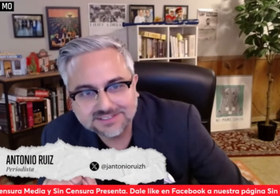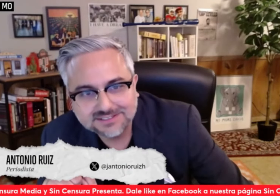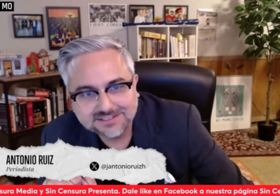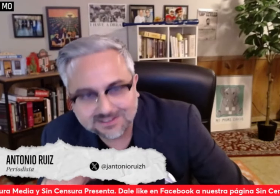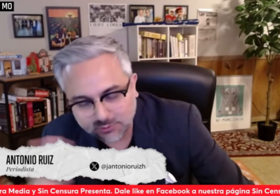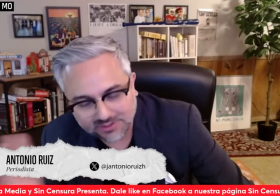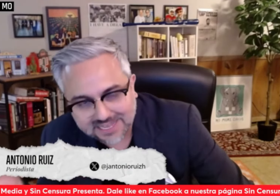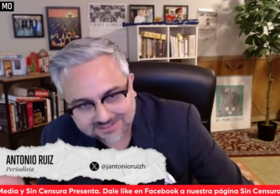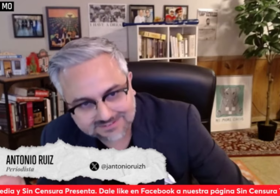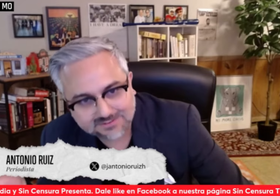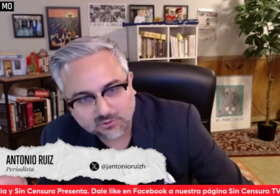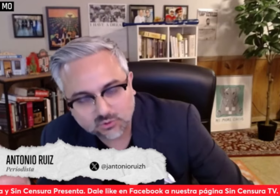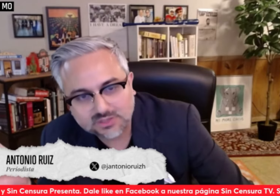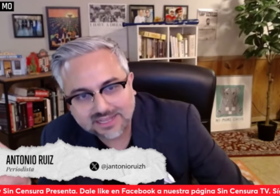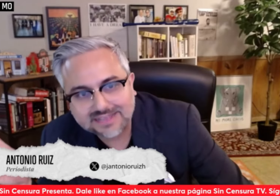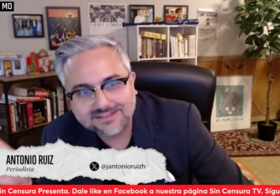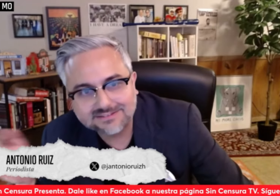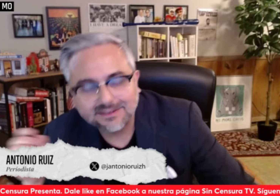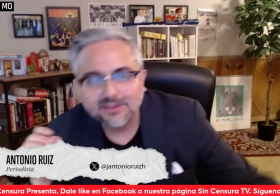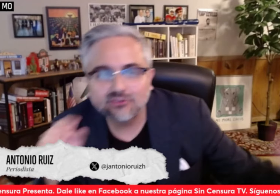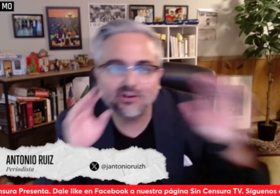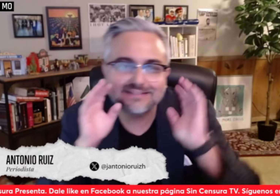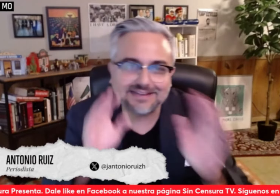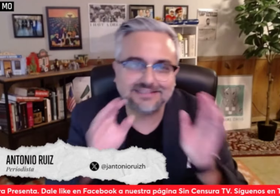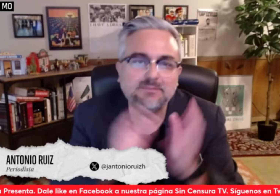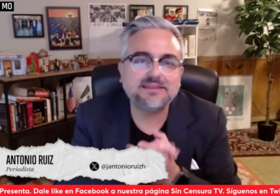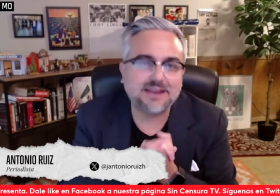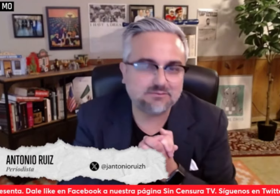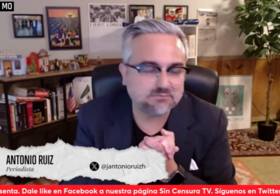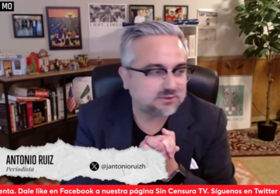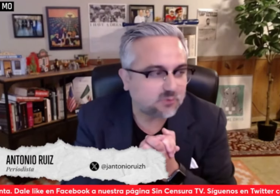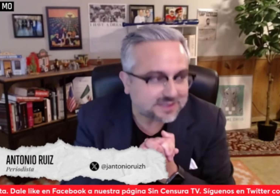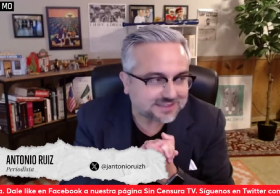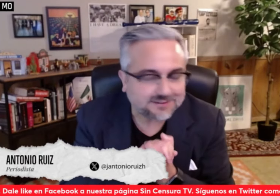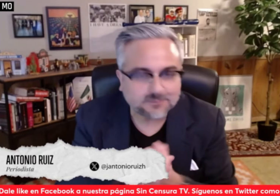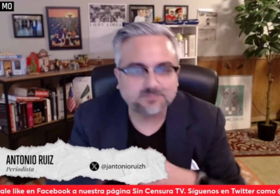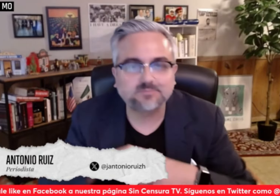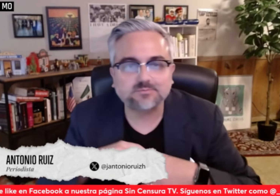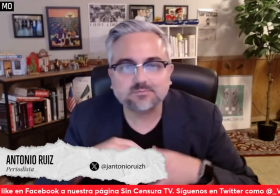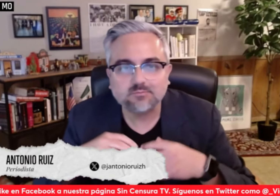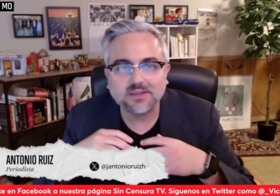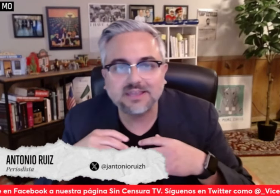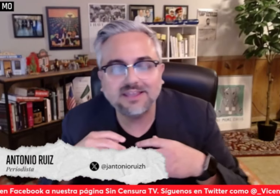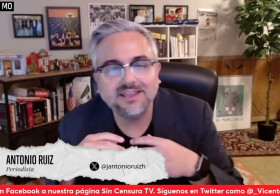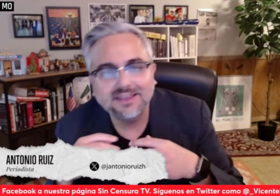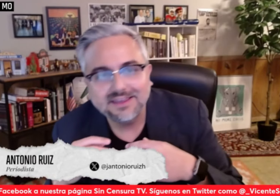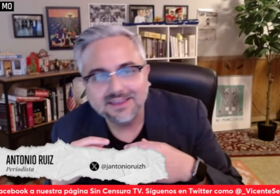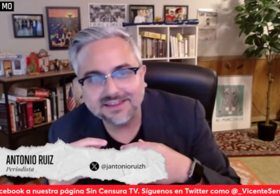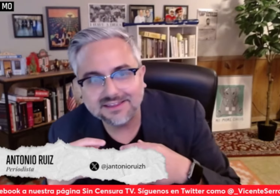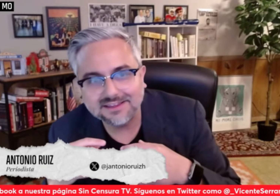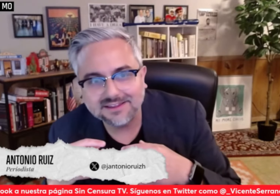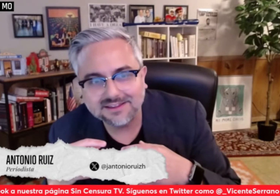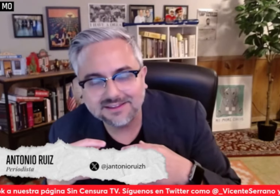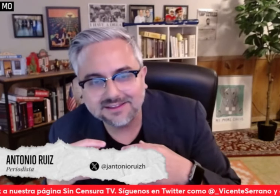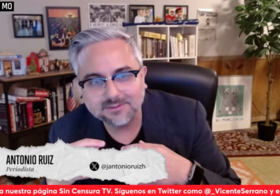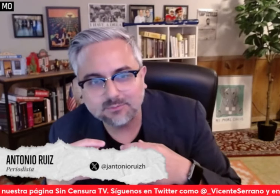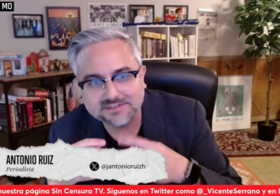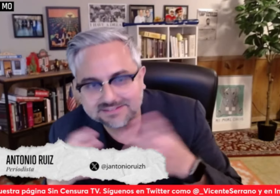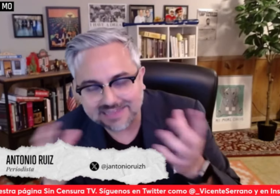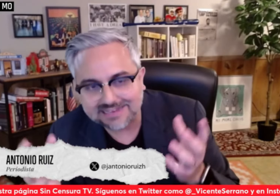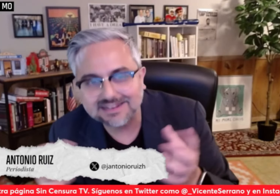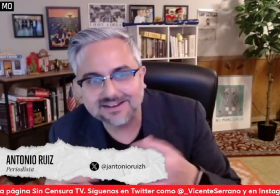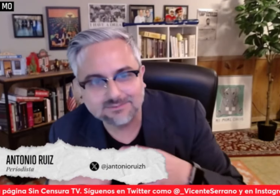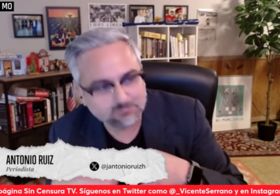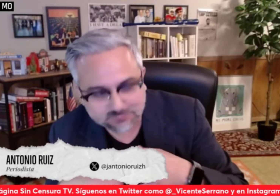Twitter X o Twitter X, son exactamente las mismas cuentas que